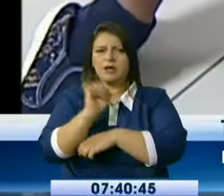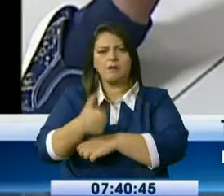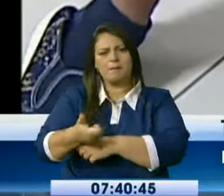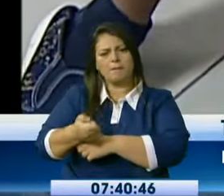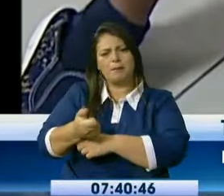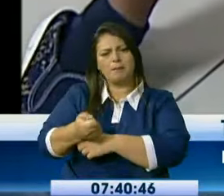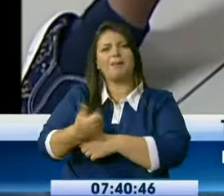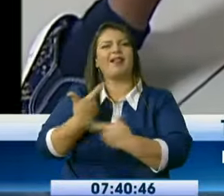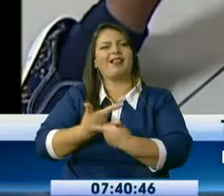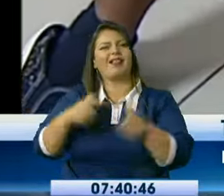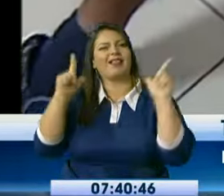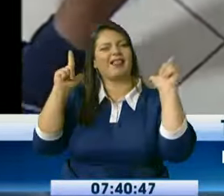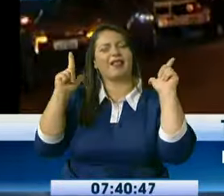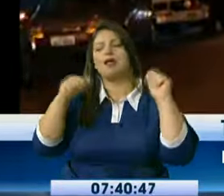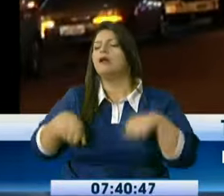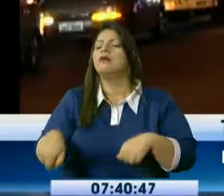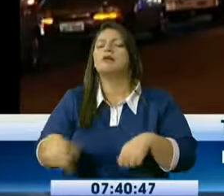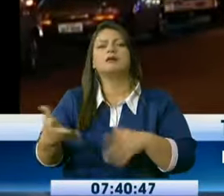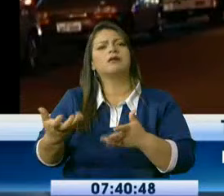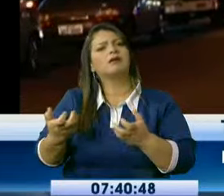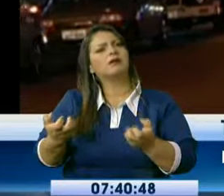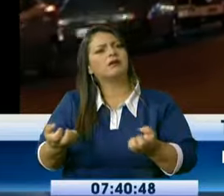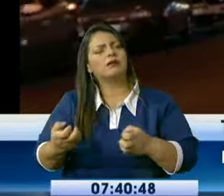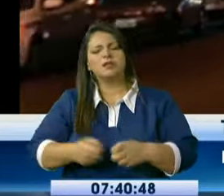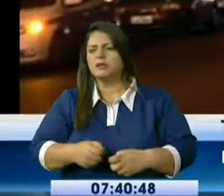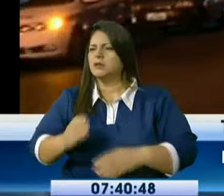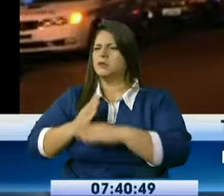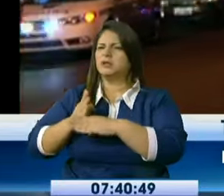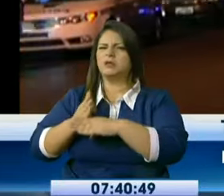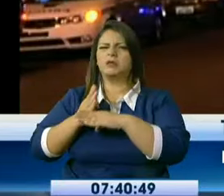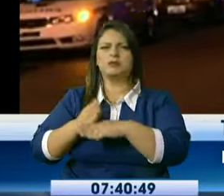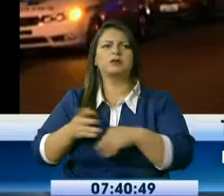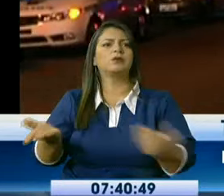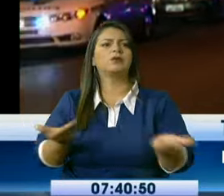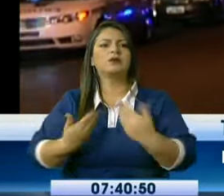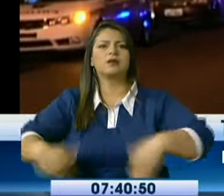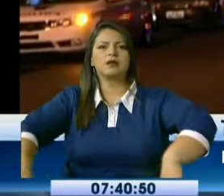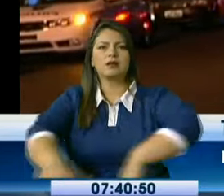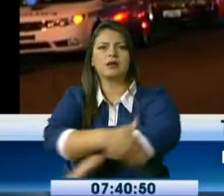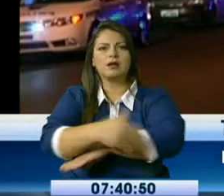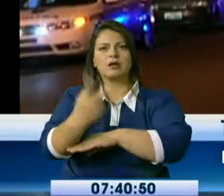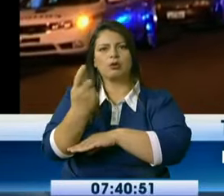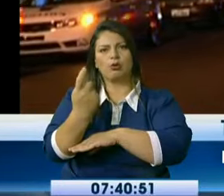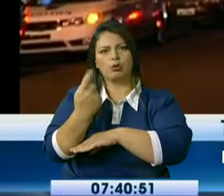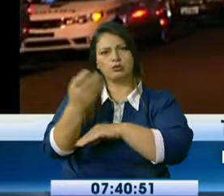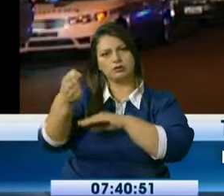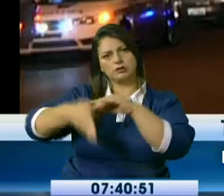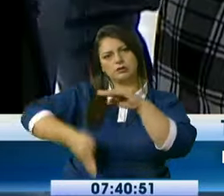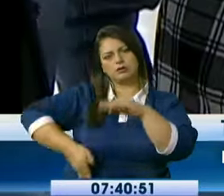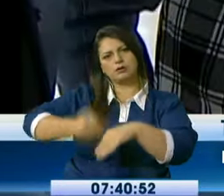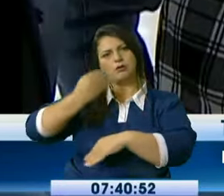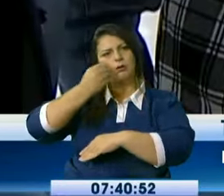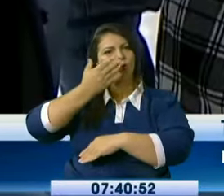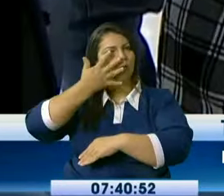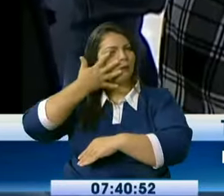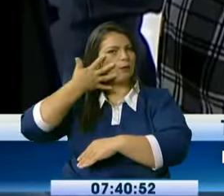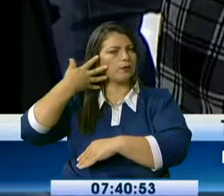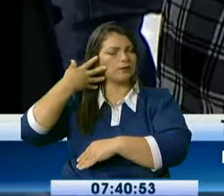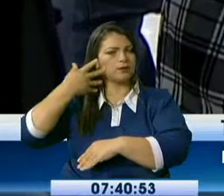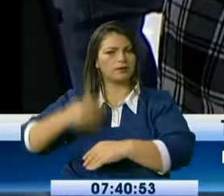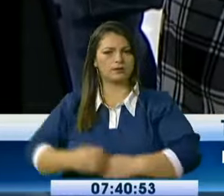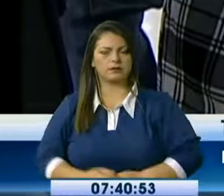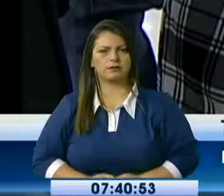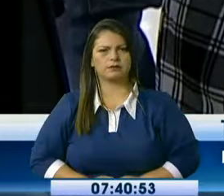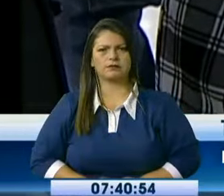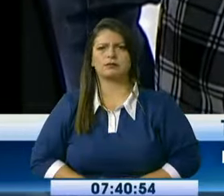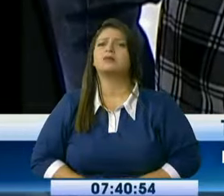sucedió en horas de la madrugada, en las calles 11 y Oriente, en el suroeste de Guayaquil. Más me venía apuntando, más